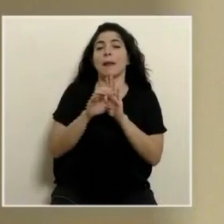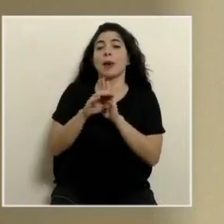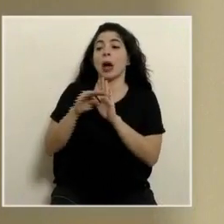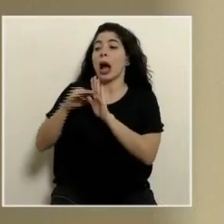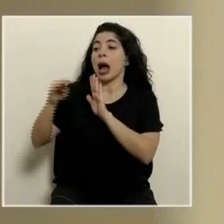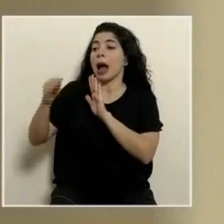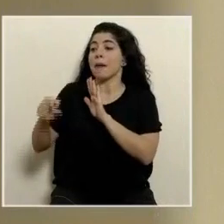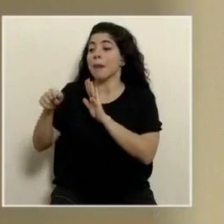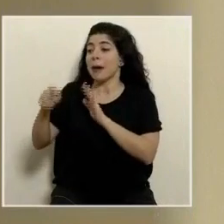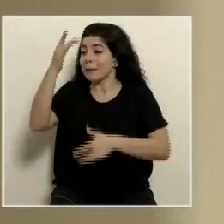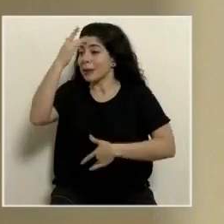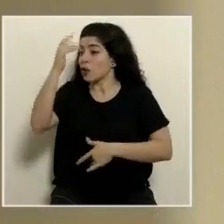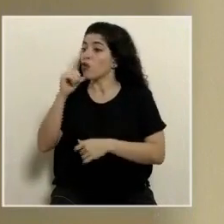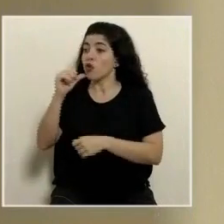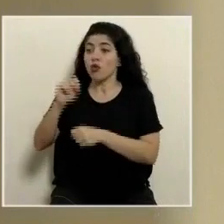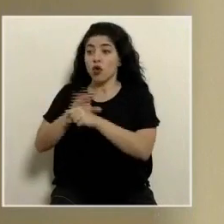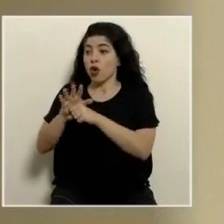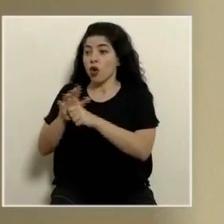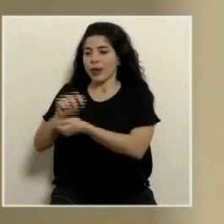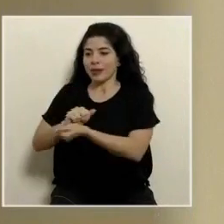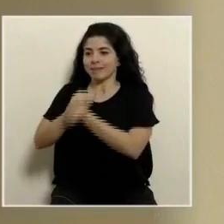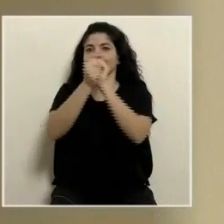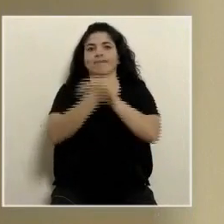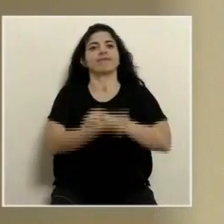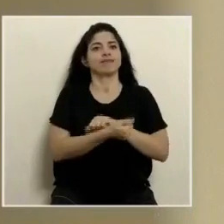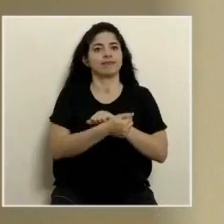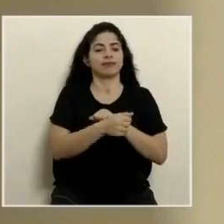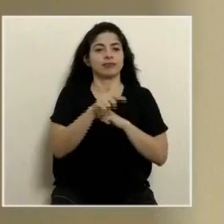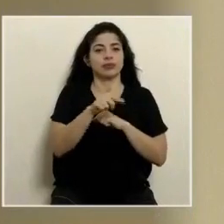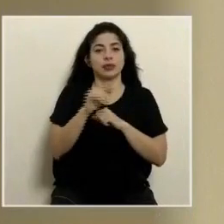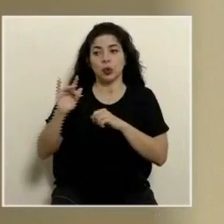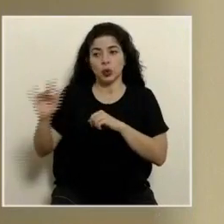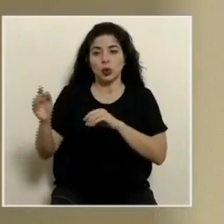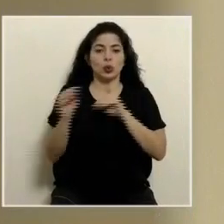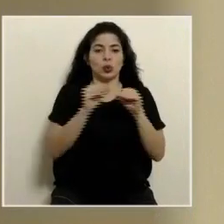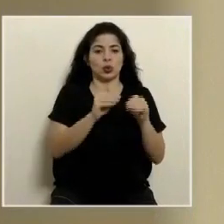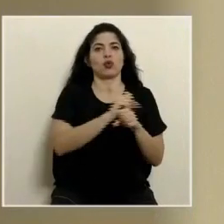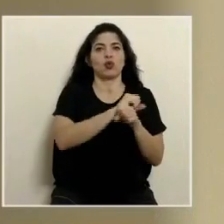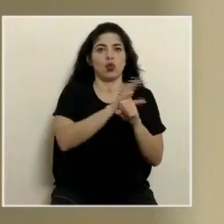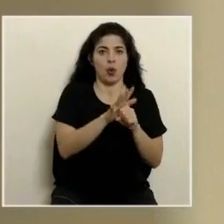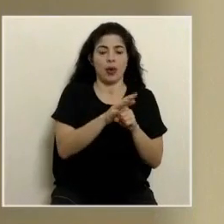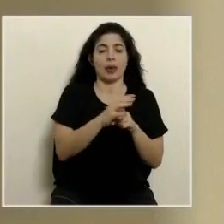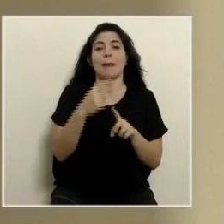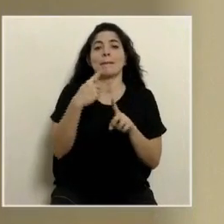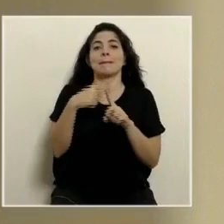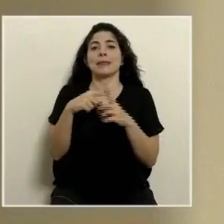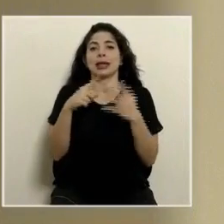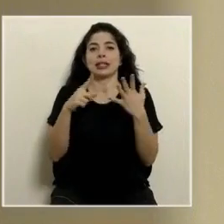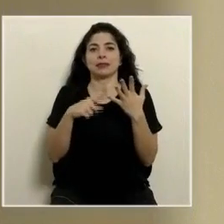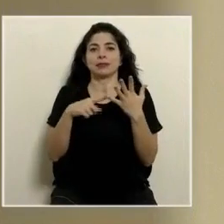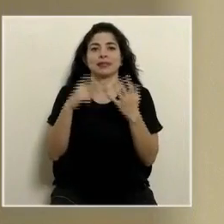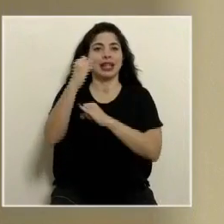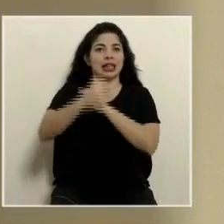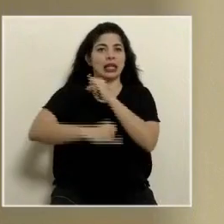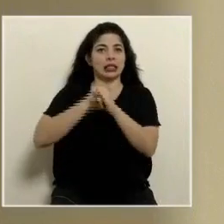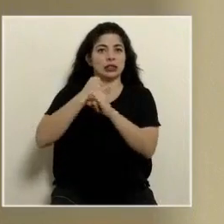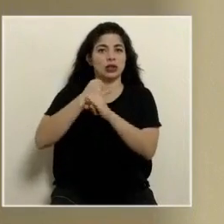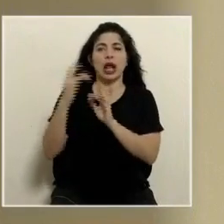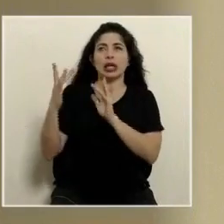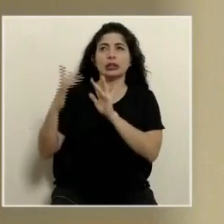ocupan pacientes no COVID, para poder liberar esas camas, y las gestiones en el ámbito